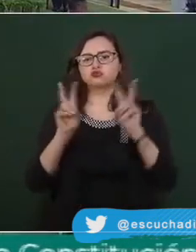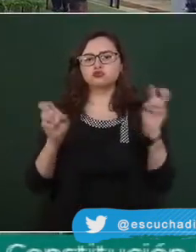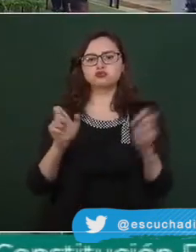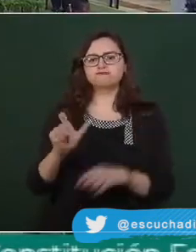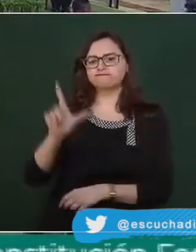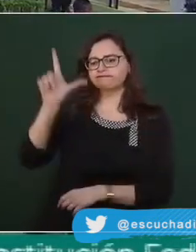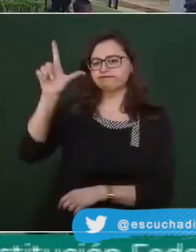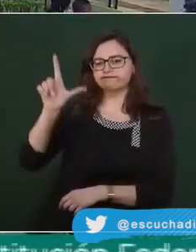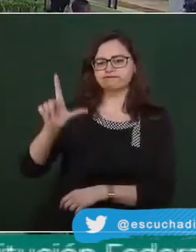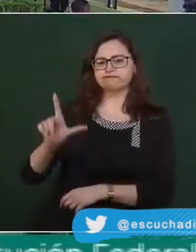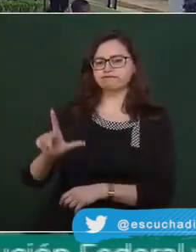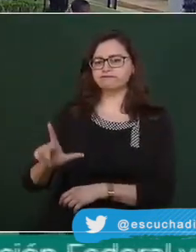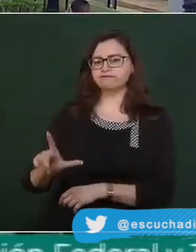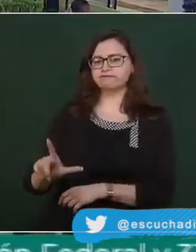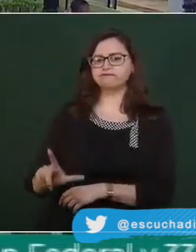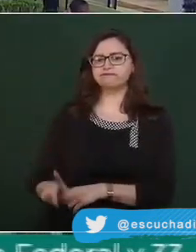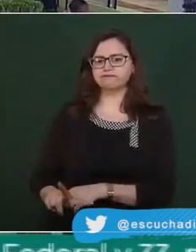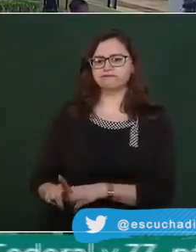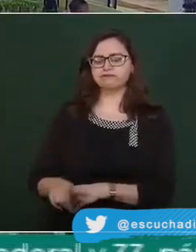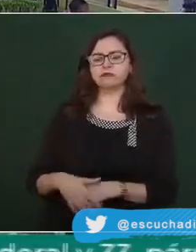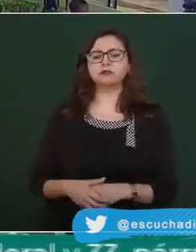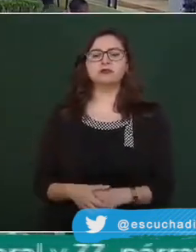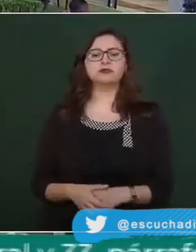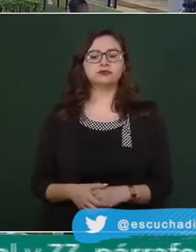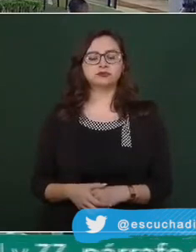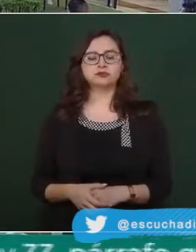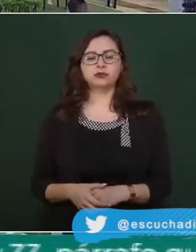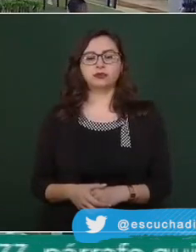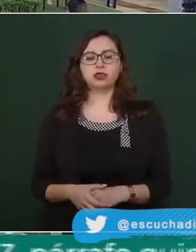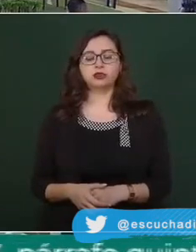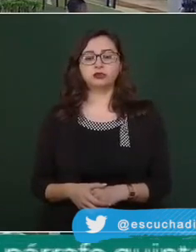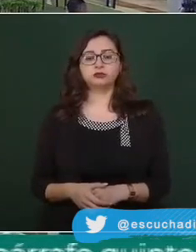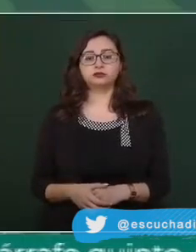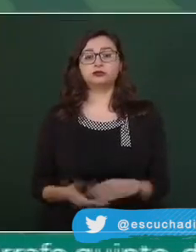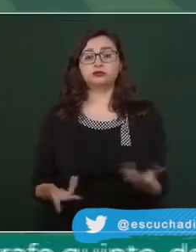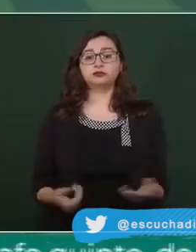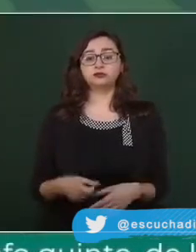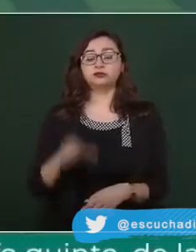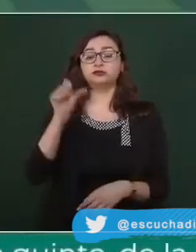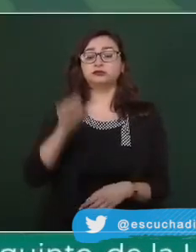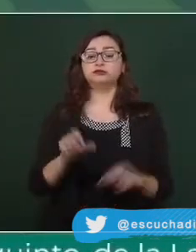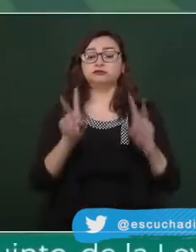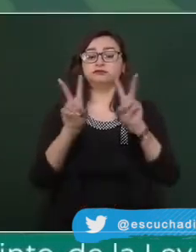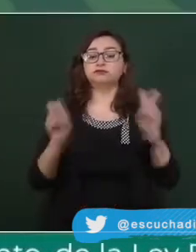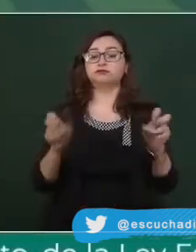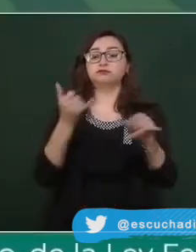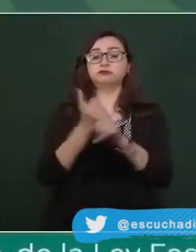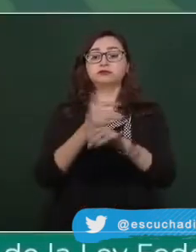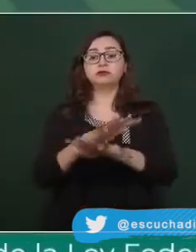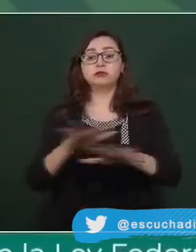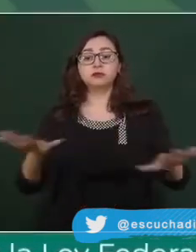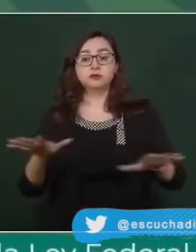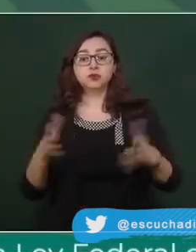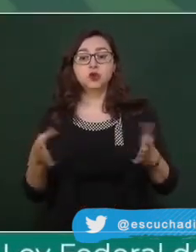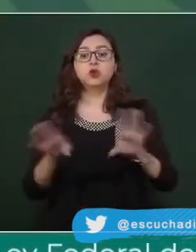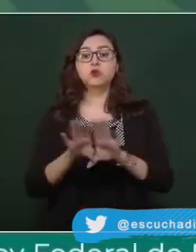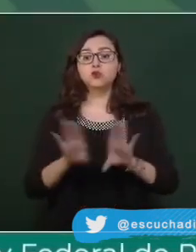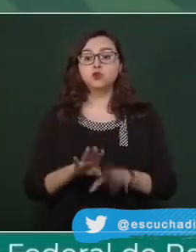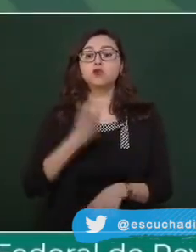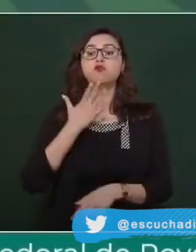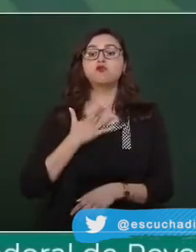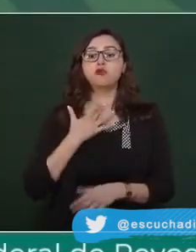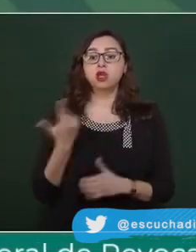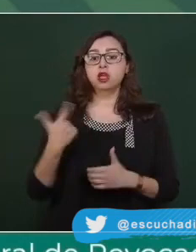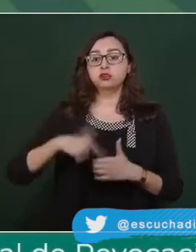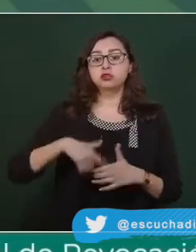El presidente inauguró ya una de las tres obras más importantes de la nación, inició operaciones el AIFA, y pronto se